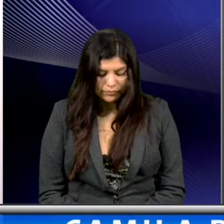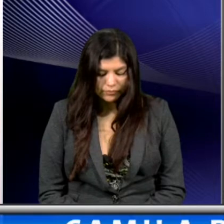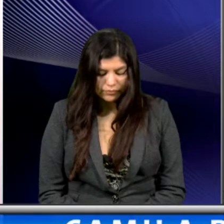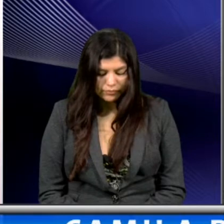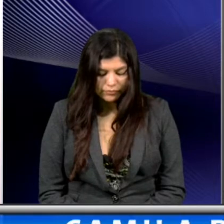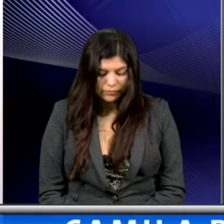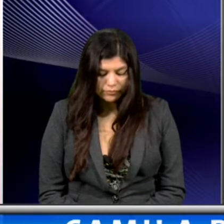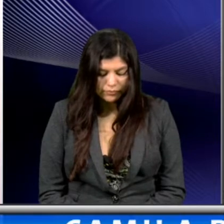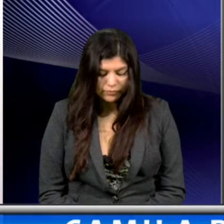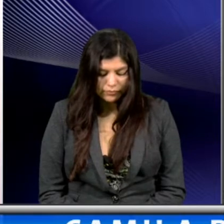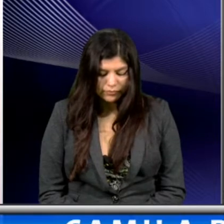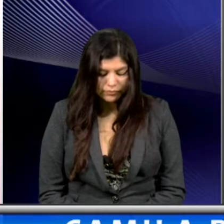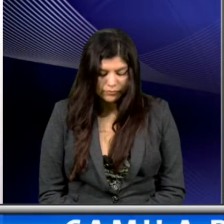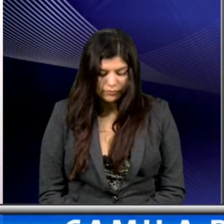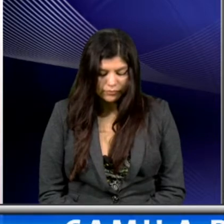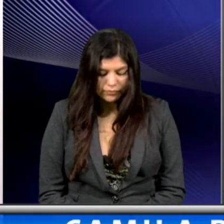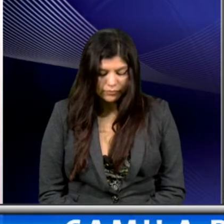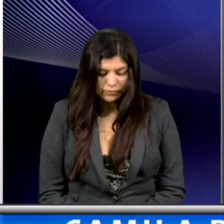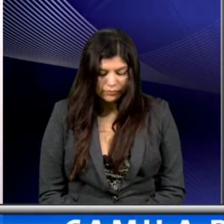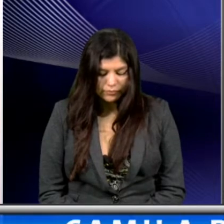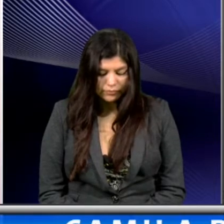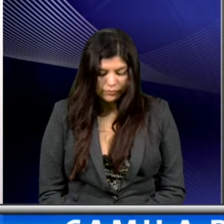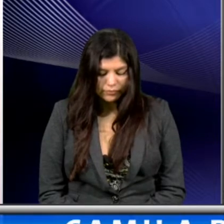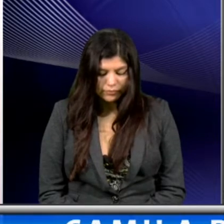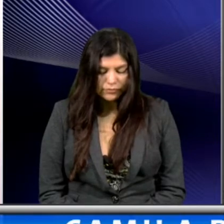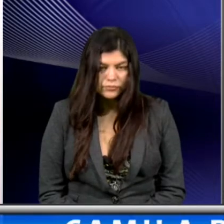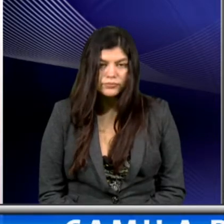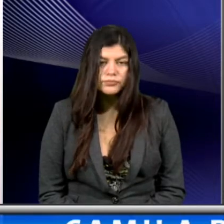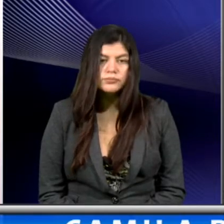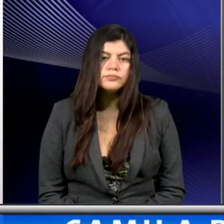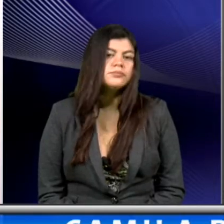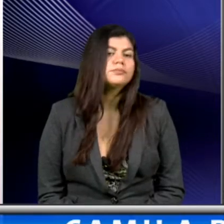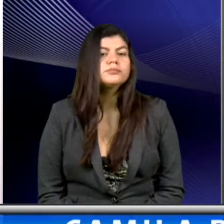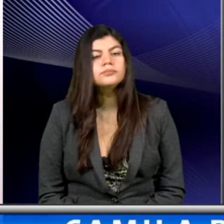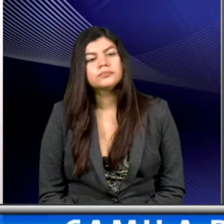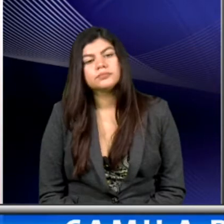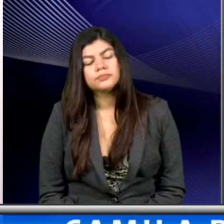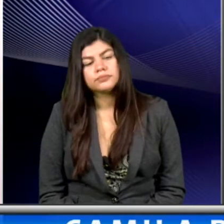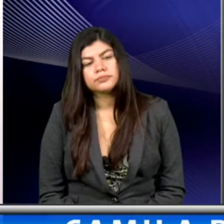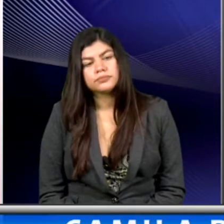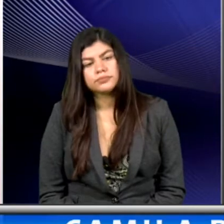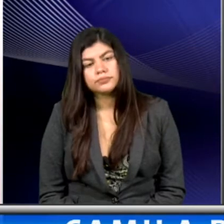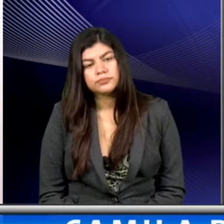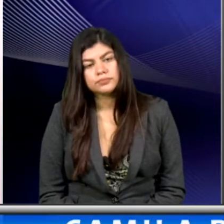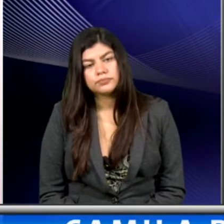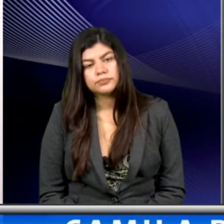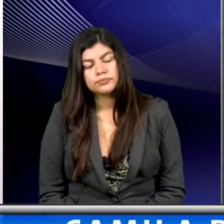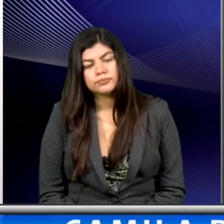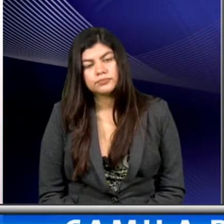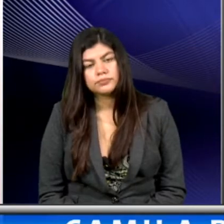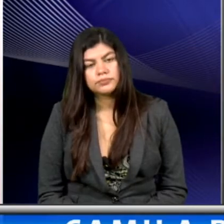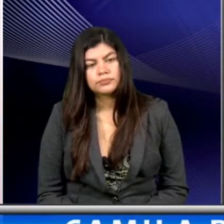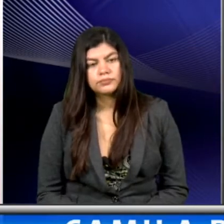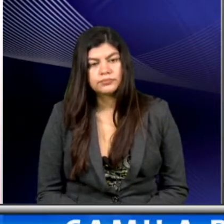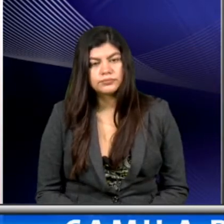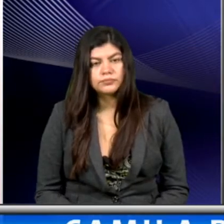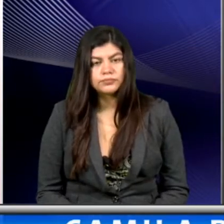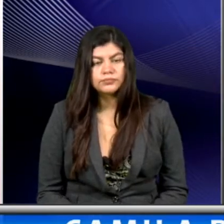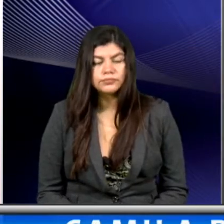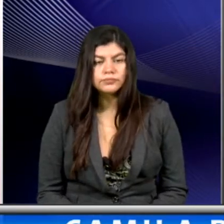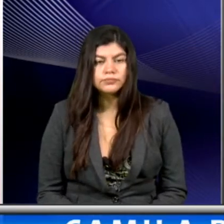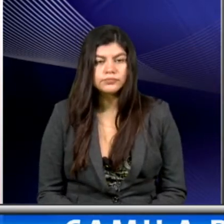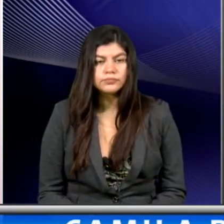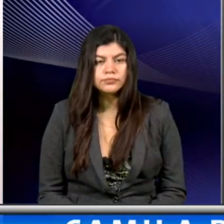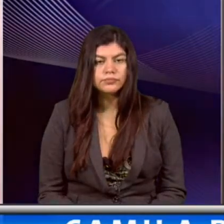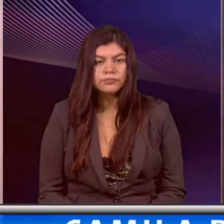familia, los profesores, por ejemplo, en sus comunidades educativas, y en sin fin, cada ciudadano en los distintos roles